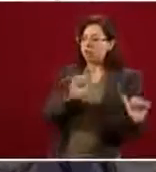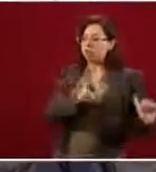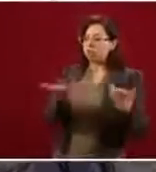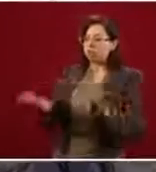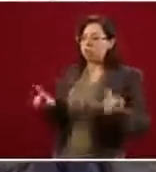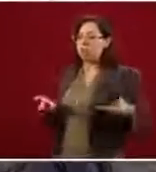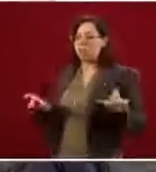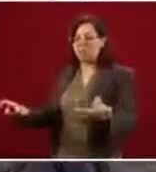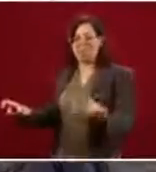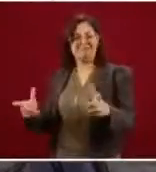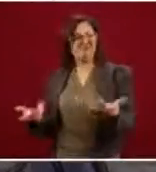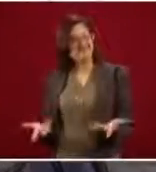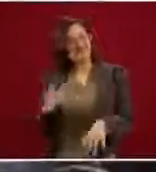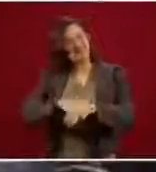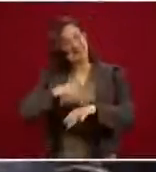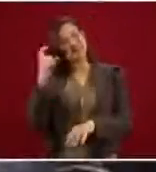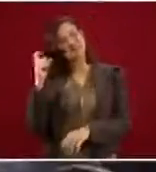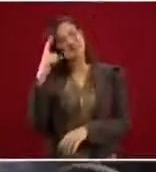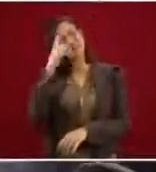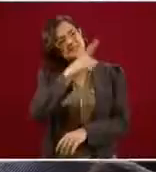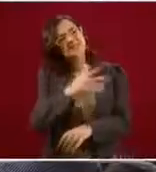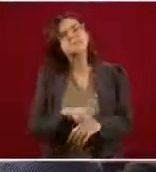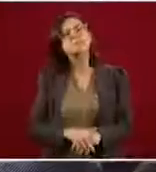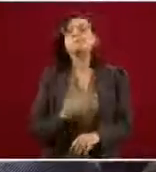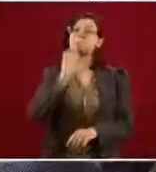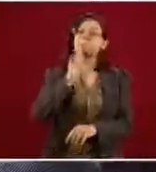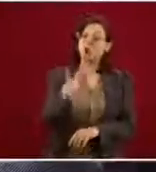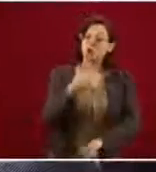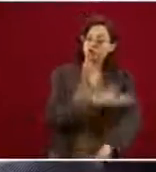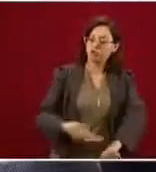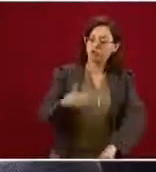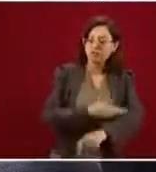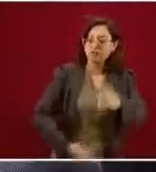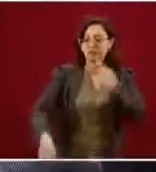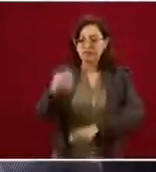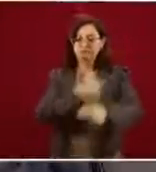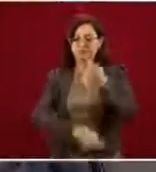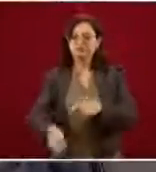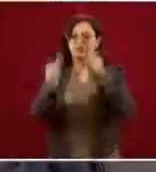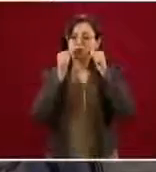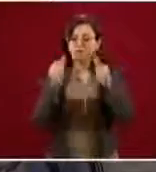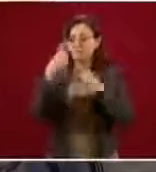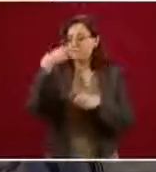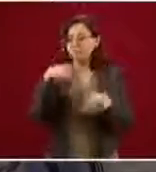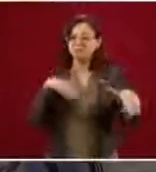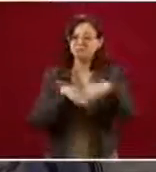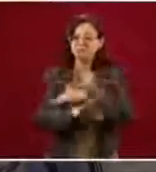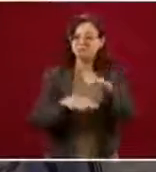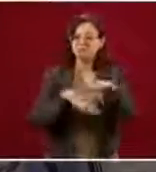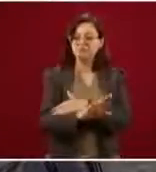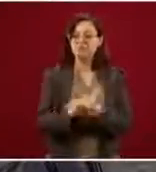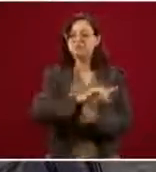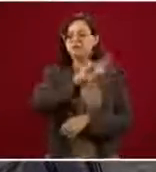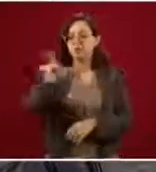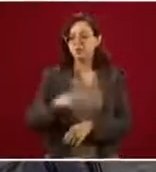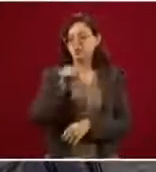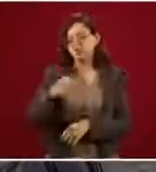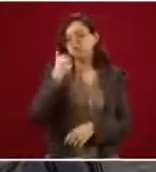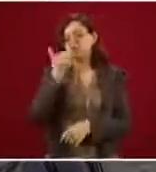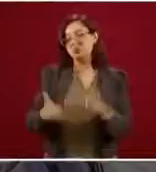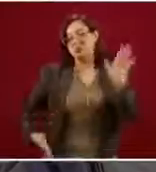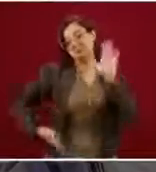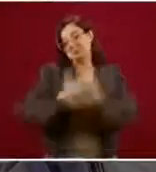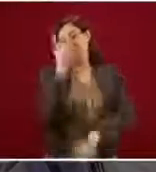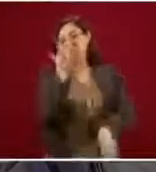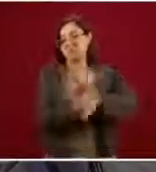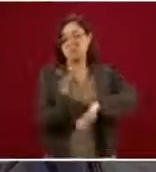simplemente poner más personal que atienda rápido a los centroamericanos para que entren y ya dentro, si quieren ir hacia Estados Unidos, pues